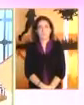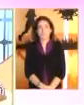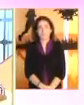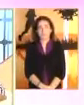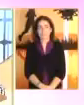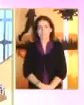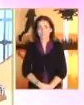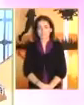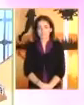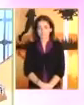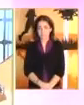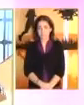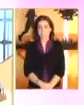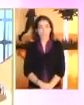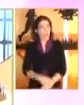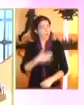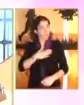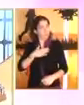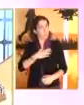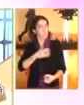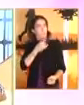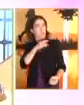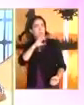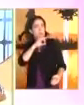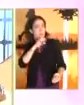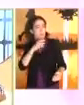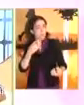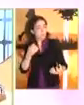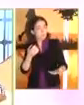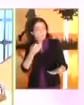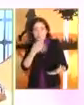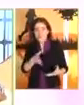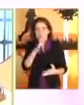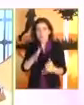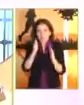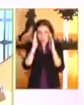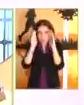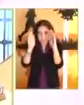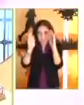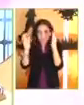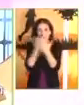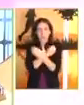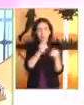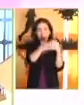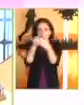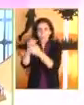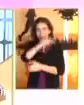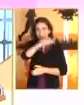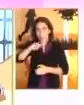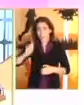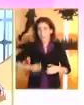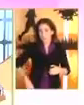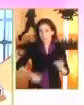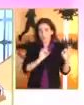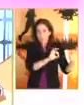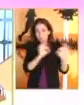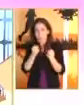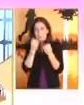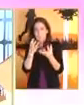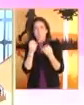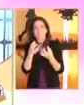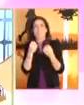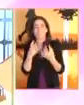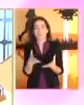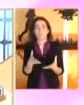Intentaremos vivir un poquito mejor. Me encanta hoy, porque además están muy concentradas, está todo el equipo aquí preparadísimo. Y